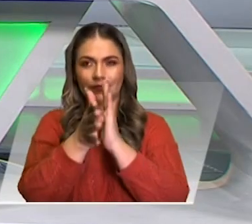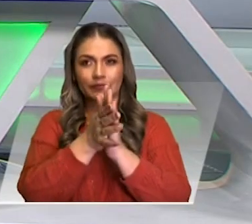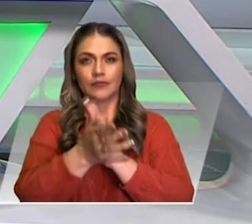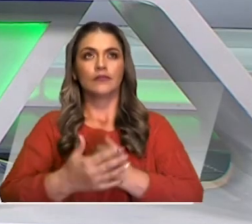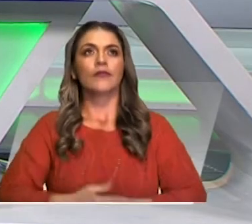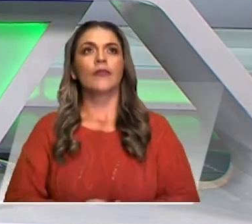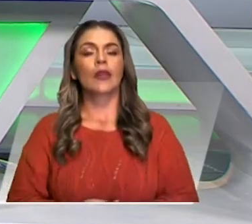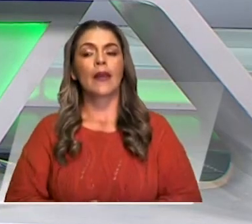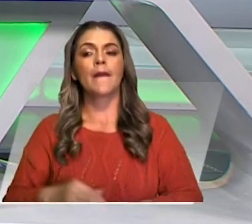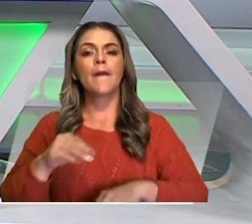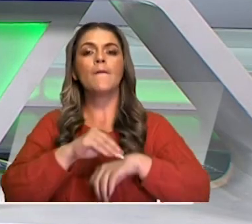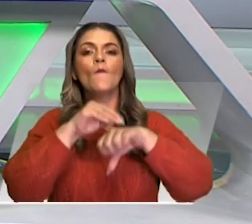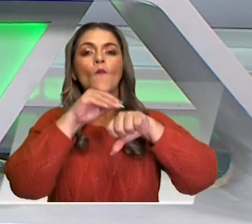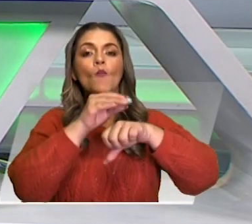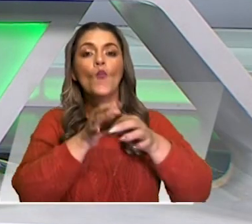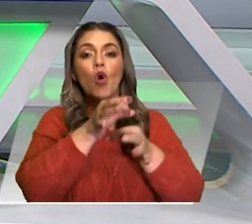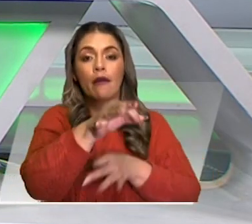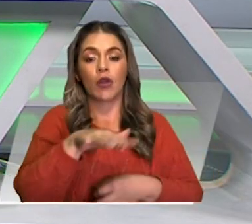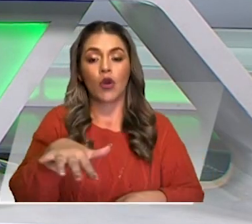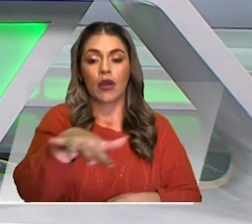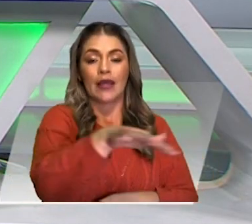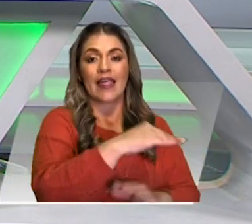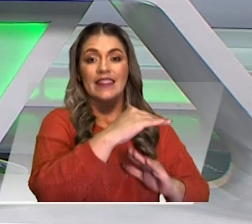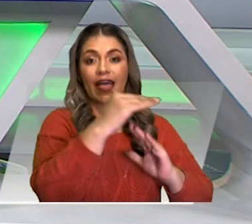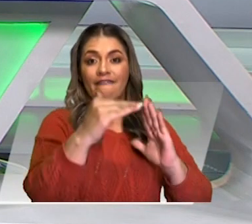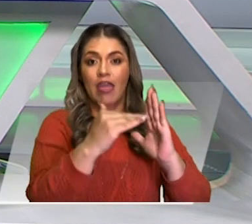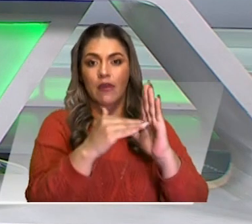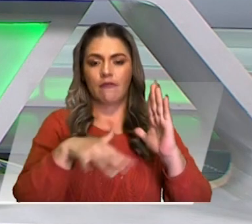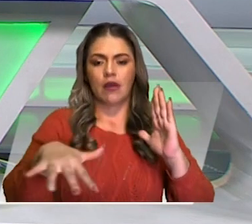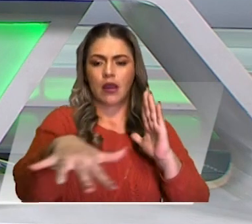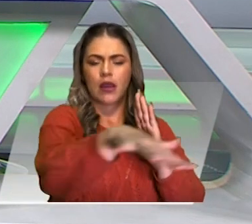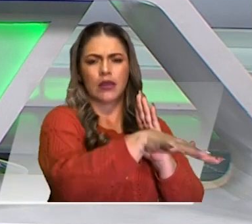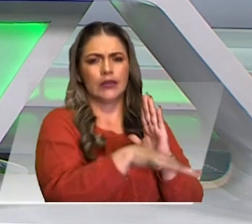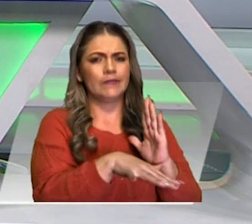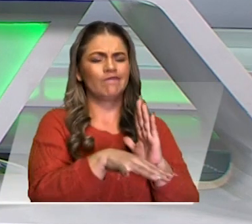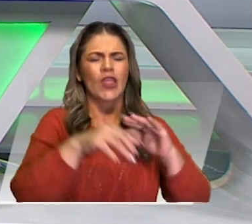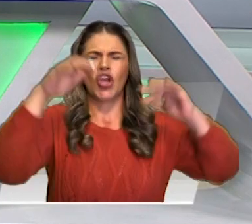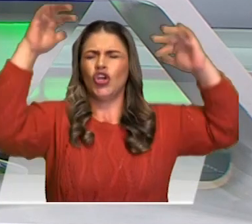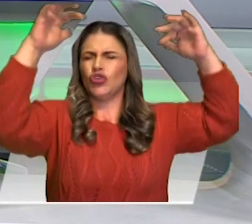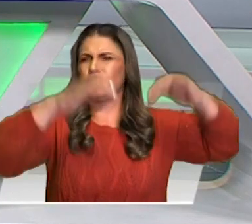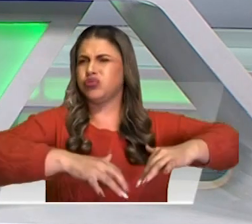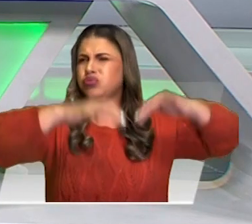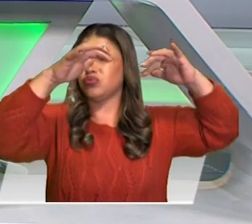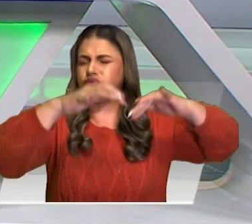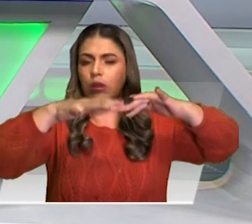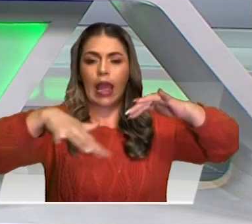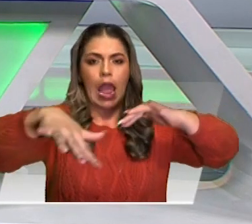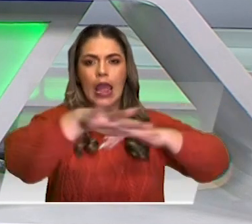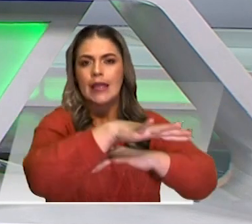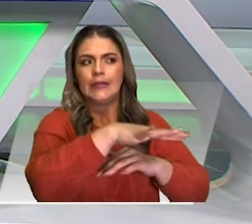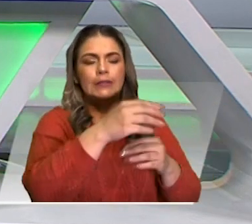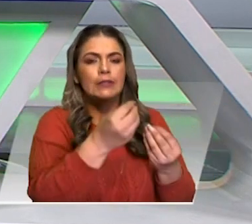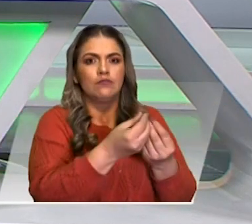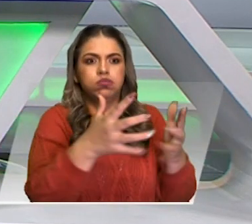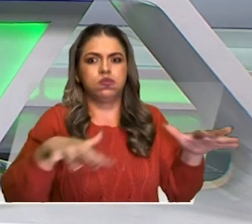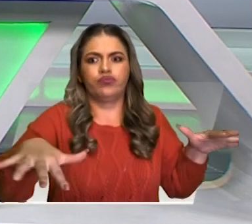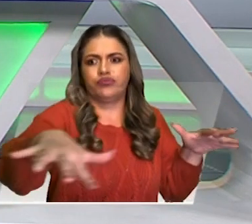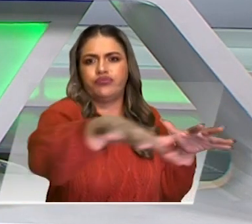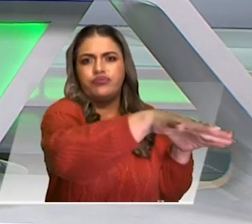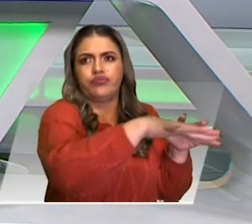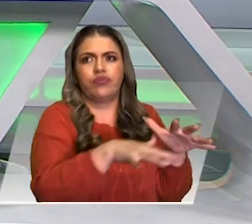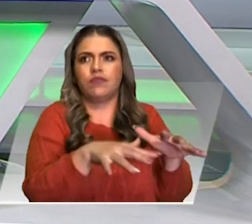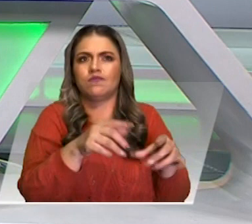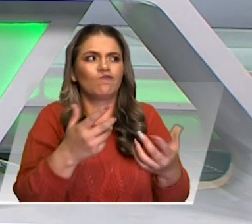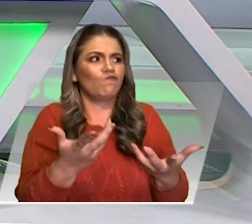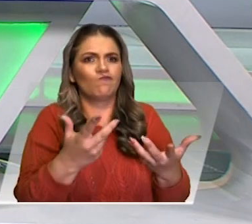En el municipio de Dabeiba, las fuertes lluvias de las últimas horas mantienen incomunicada una extensa zona agrícola con el casco urbano de la localidad.